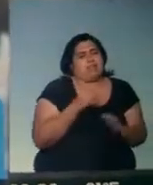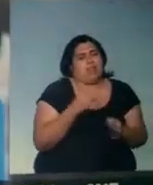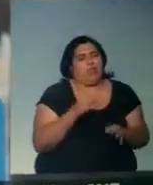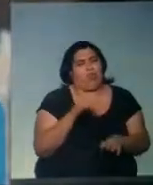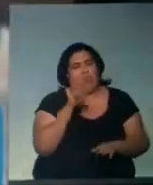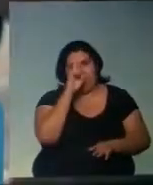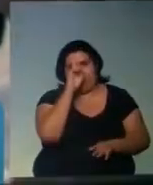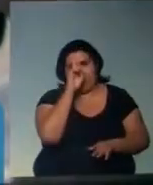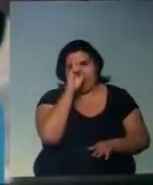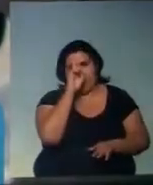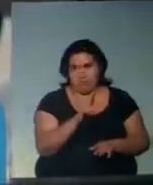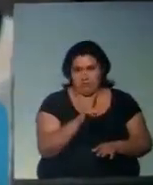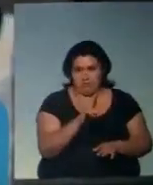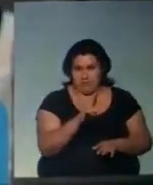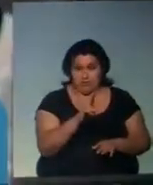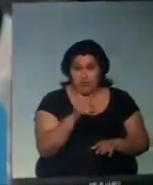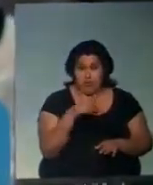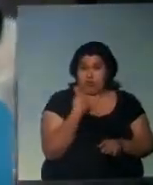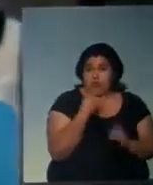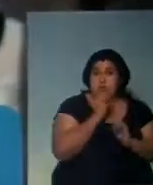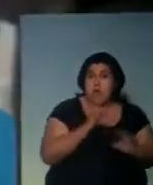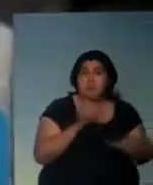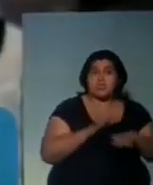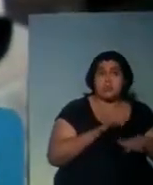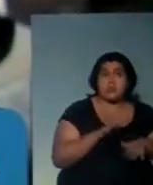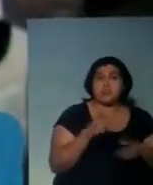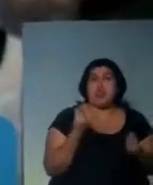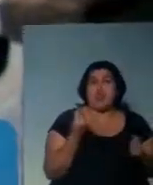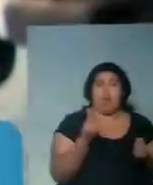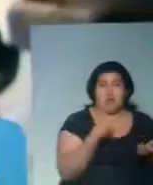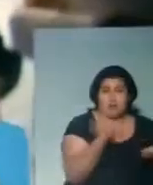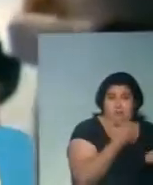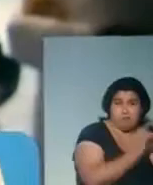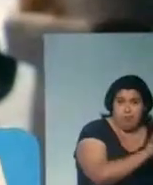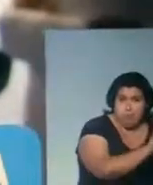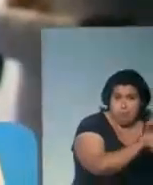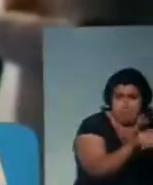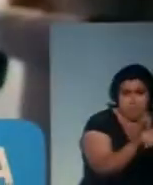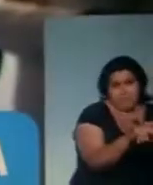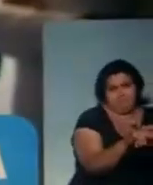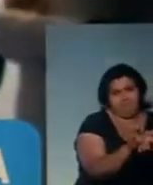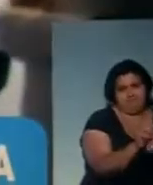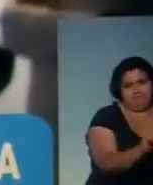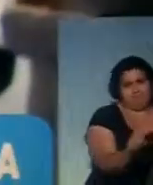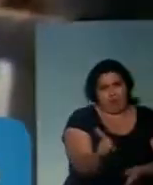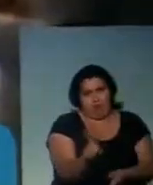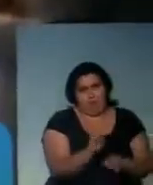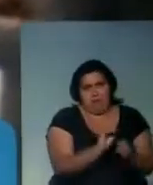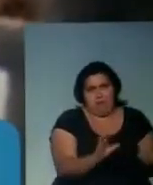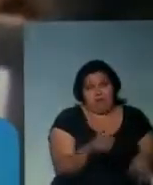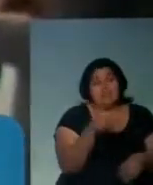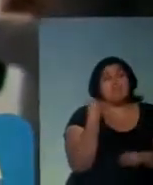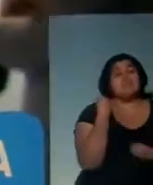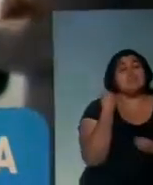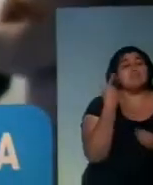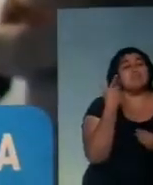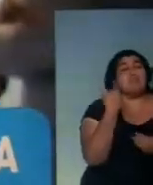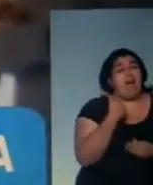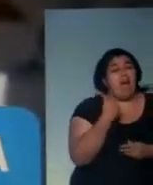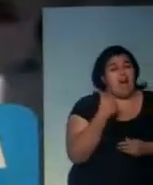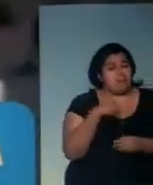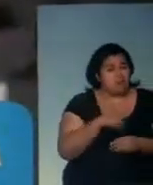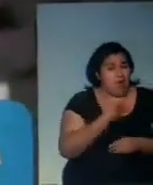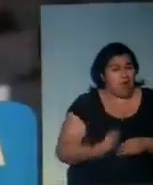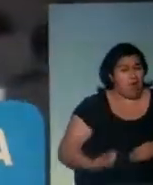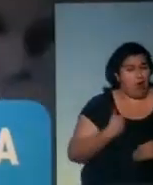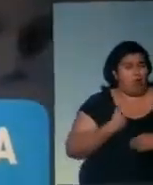Lo peor que podemos hacer como argentinos es en esta instancia dejarlos sin trabajo. El Estado ha dado una batería de medidas para ayudar a